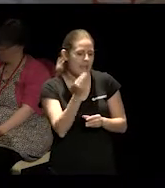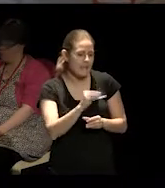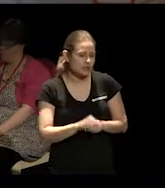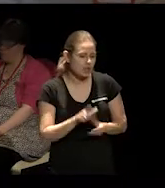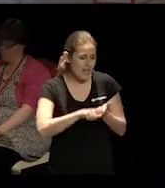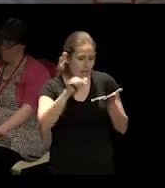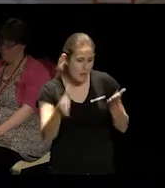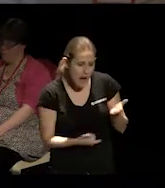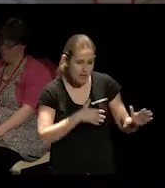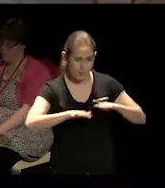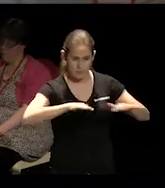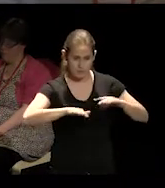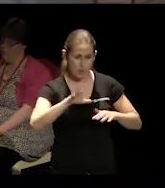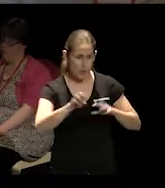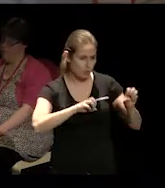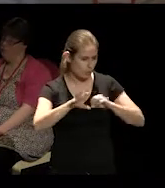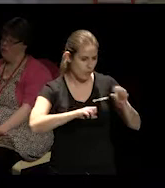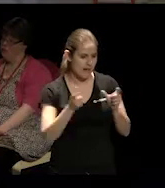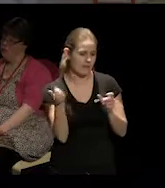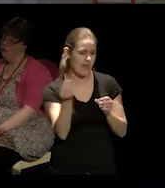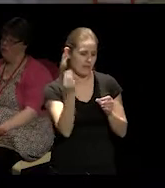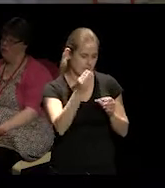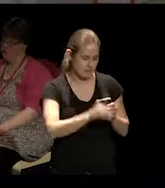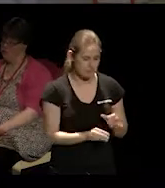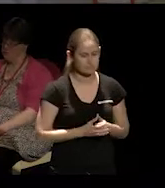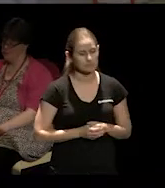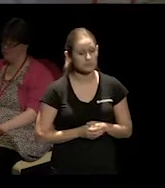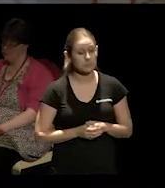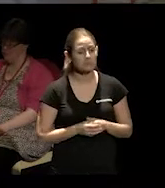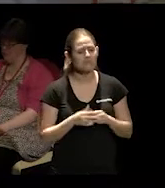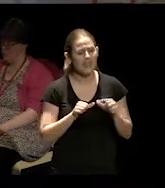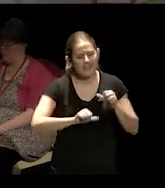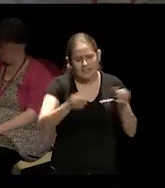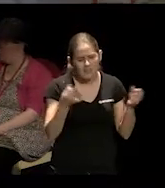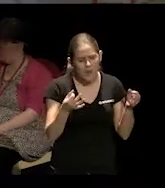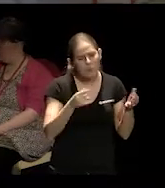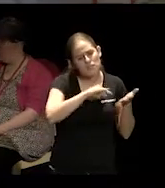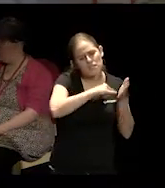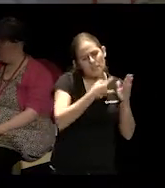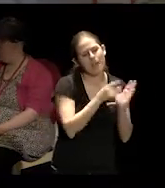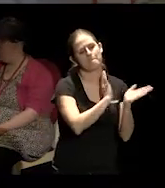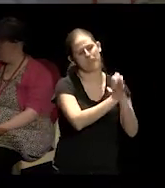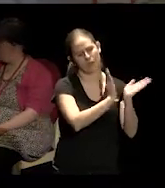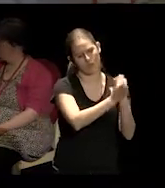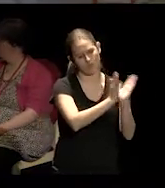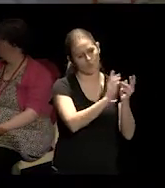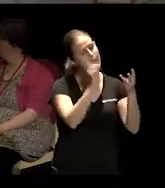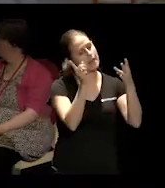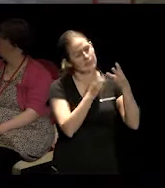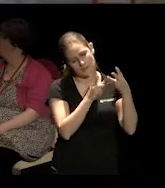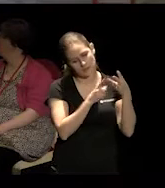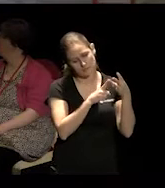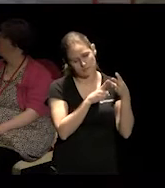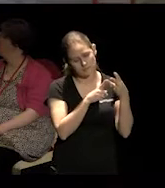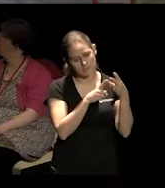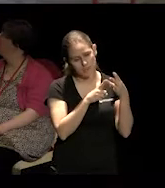lenguaje de movimiento, insisto, desde un sistema también pedagógico. Y punto número tres, nuestra